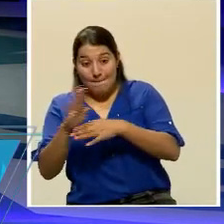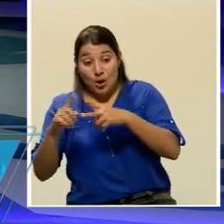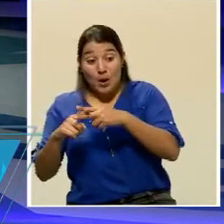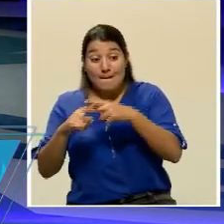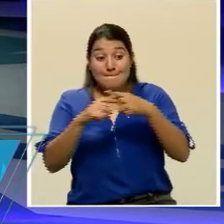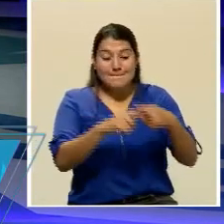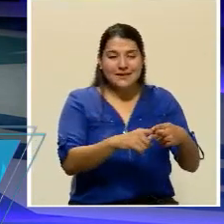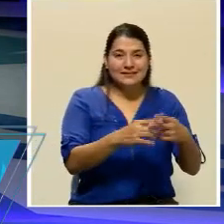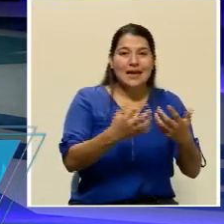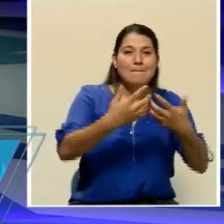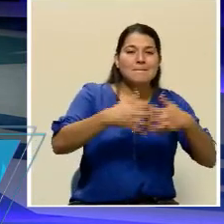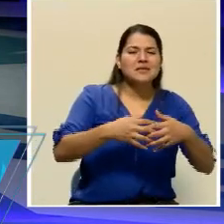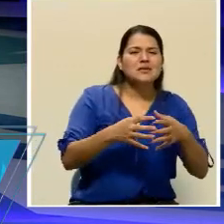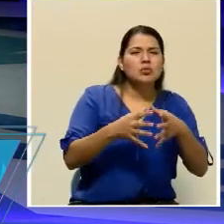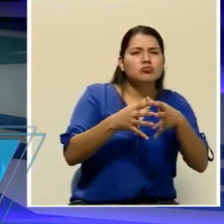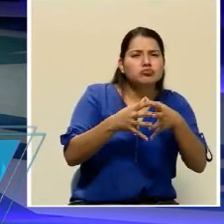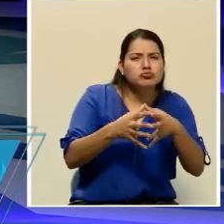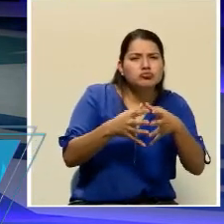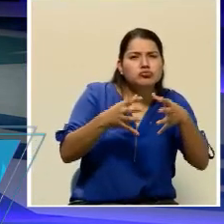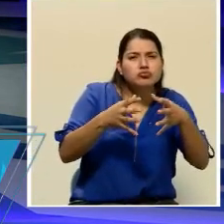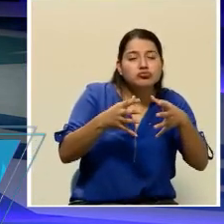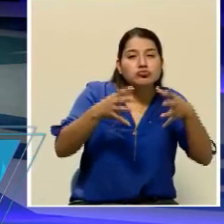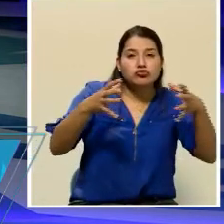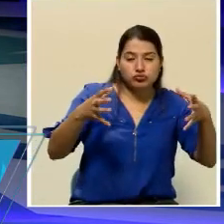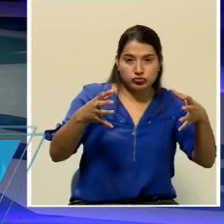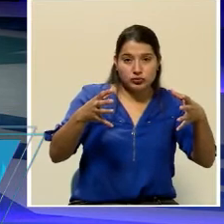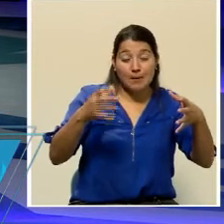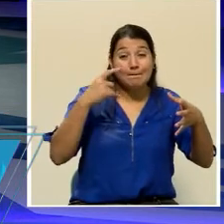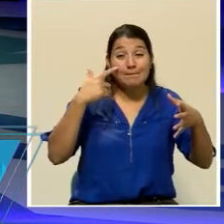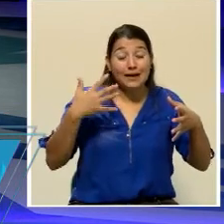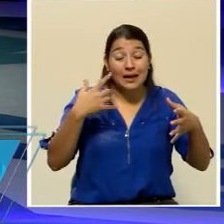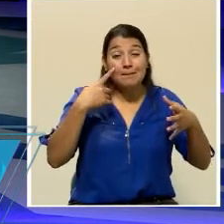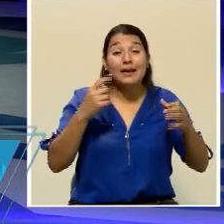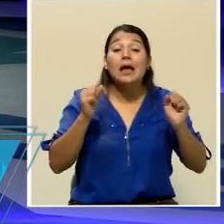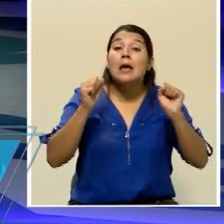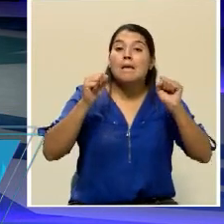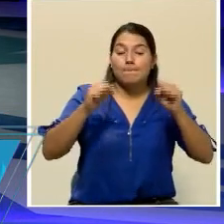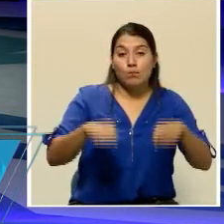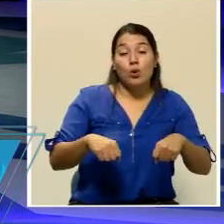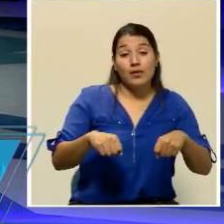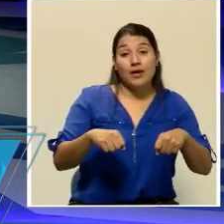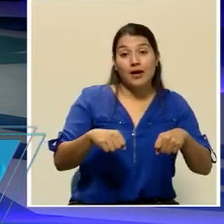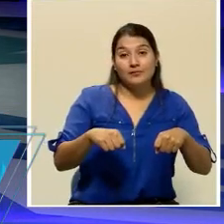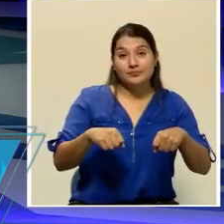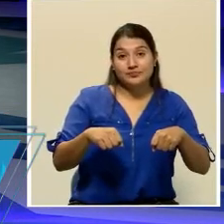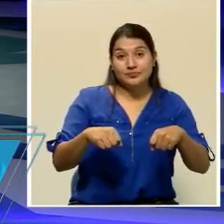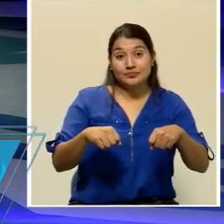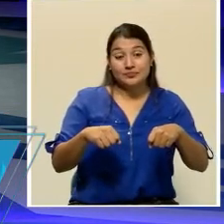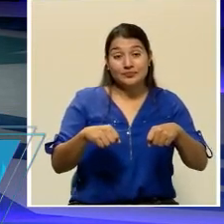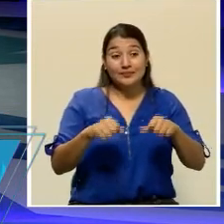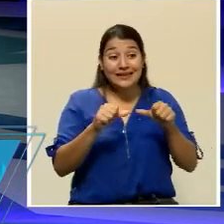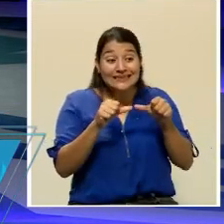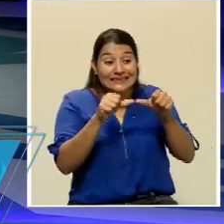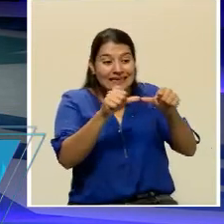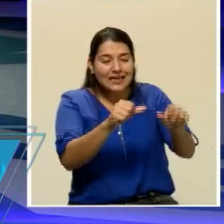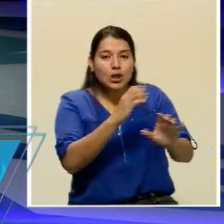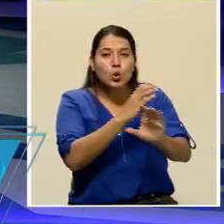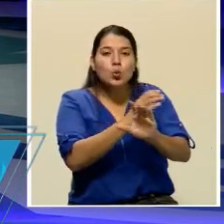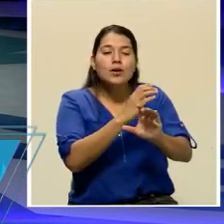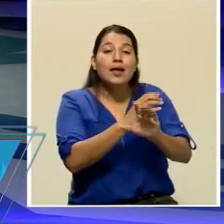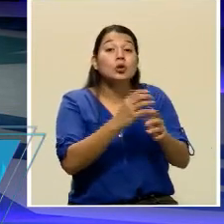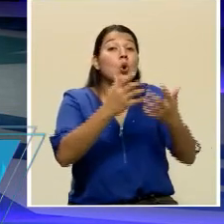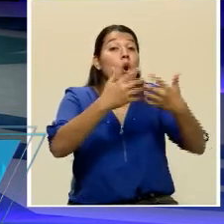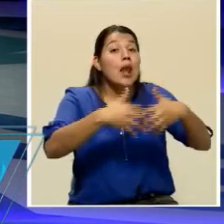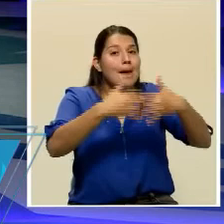y grandes dinero o liquidez para que puedan darle un mantenimiento y sostener la